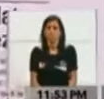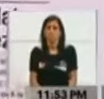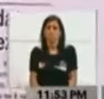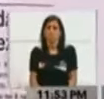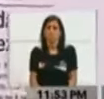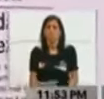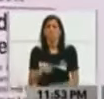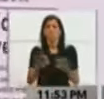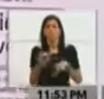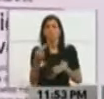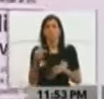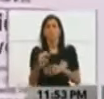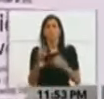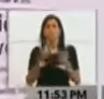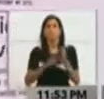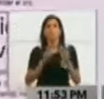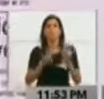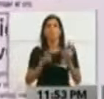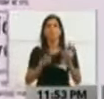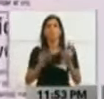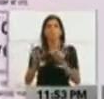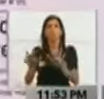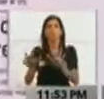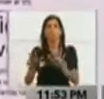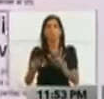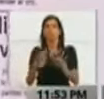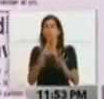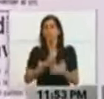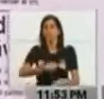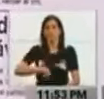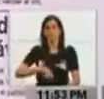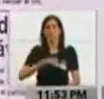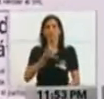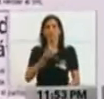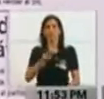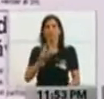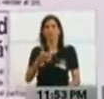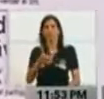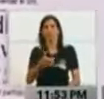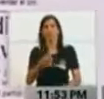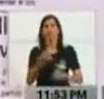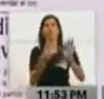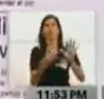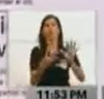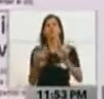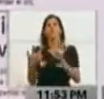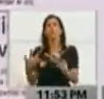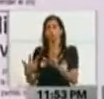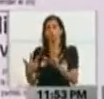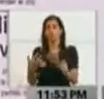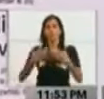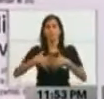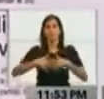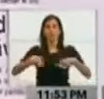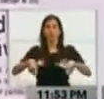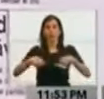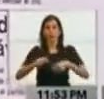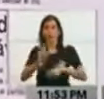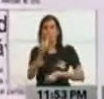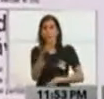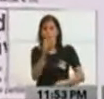Trece de noviembre del 98, reitera el presidente de la CBG, 98, empresas del aluminio de Guayana no